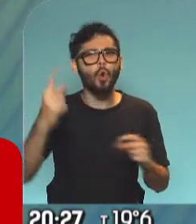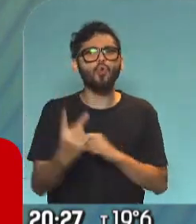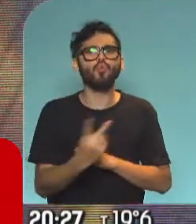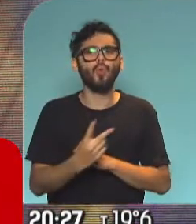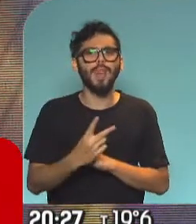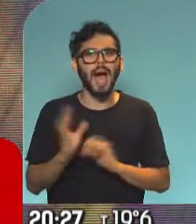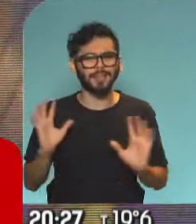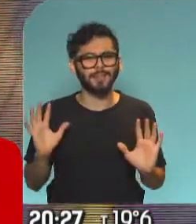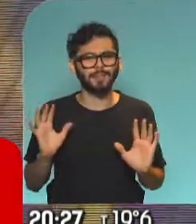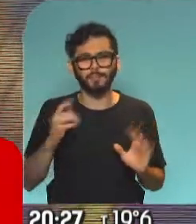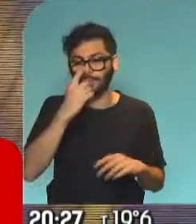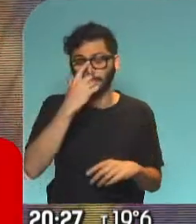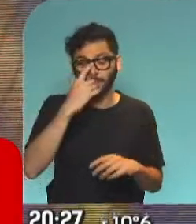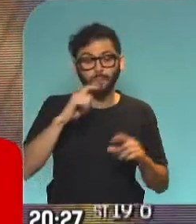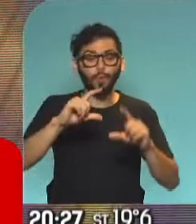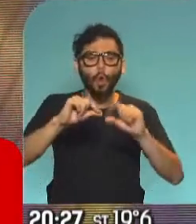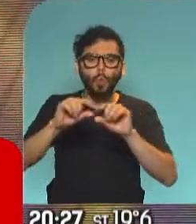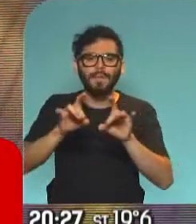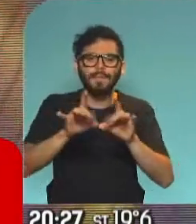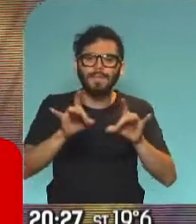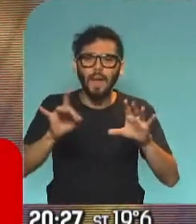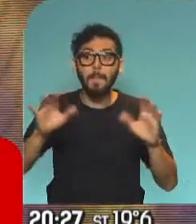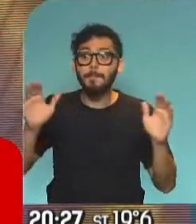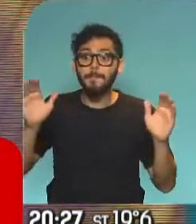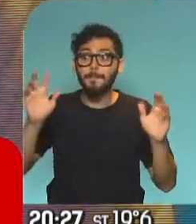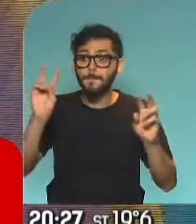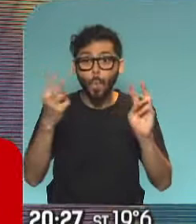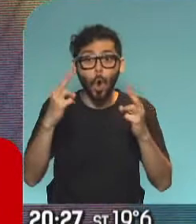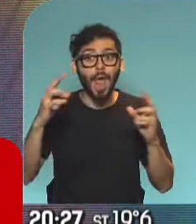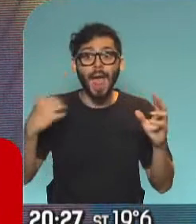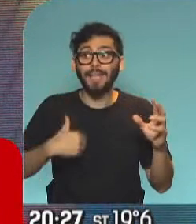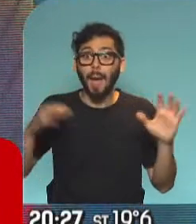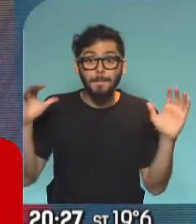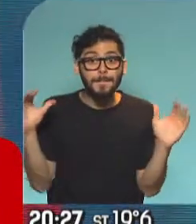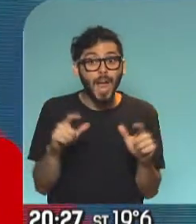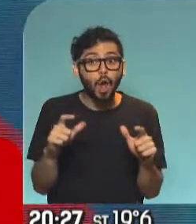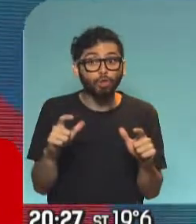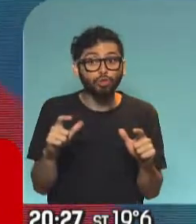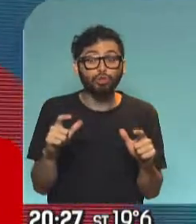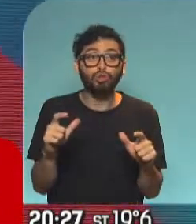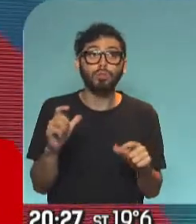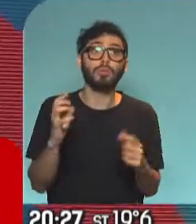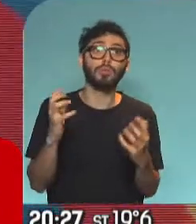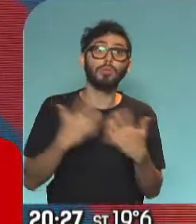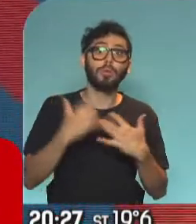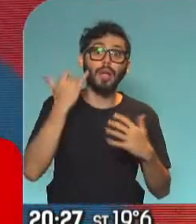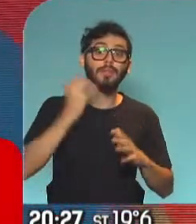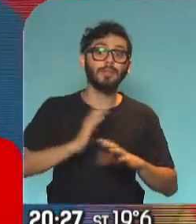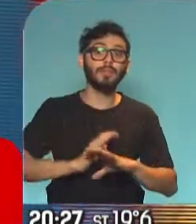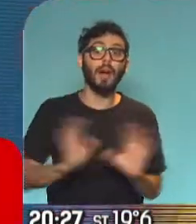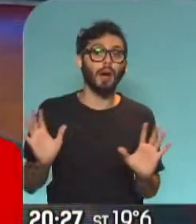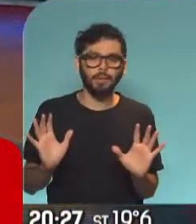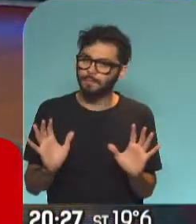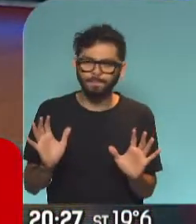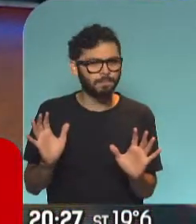vamos a hablar un poquito del tema. Los números y los porcentajes de contagios y de fallecimientos en Argentina no significa que hayamos atravesado y dejemos atrás la